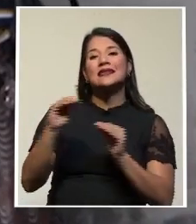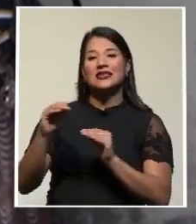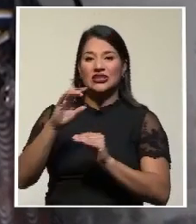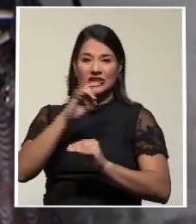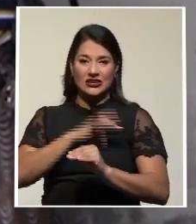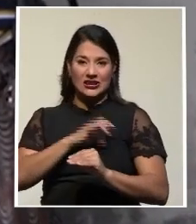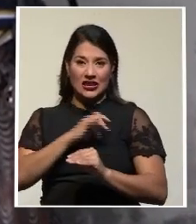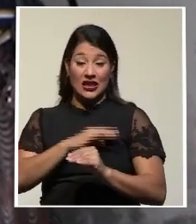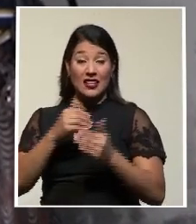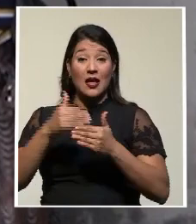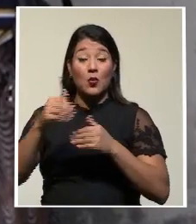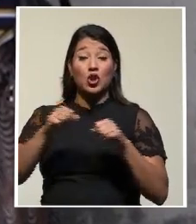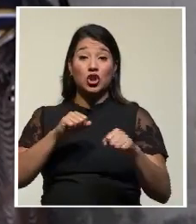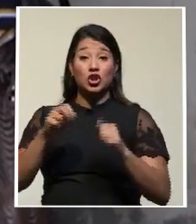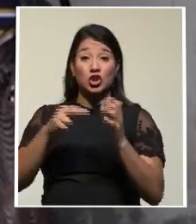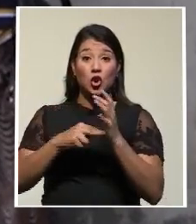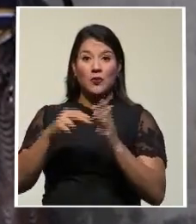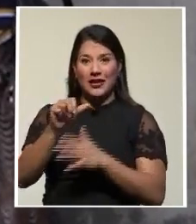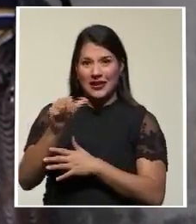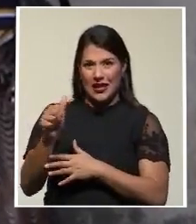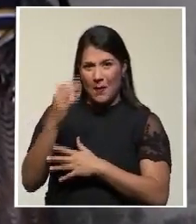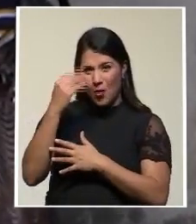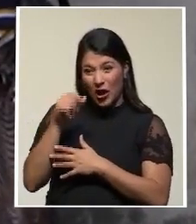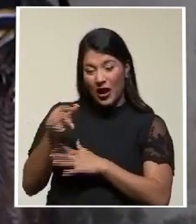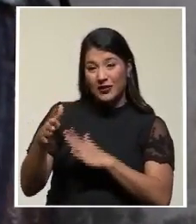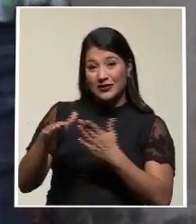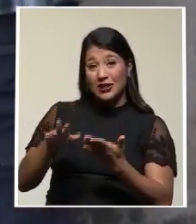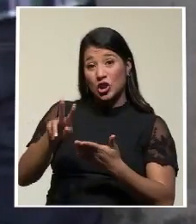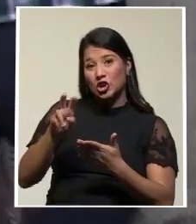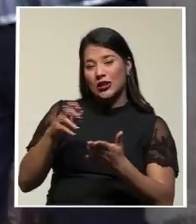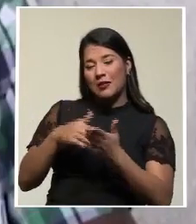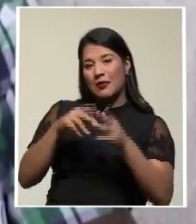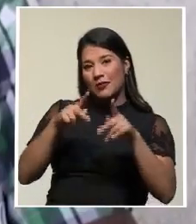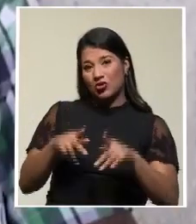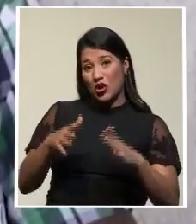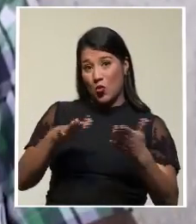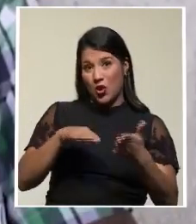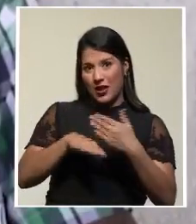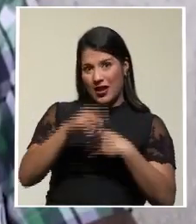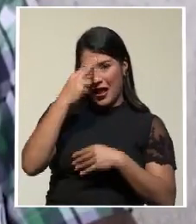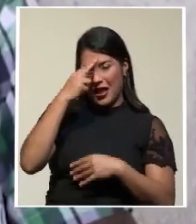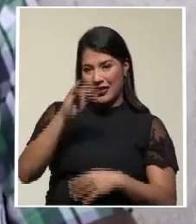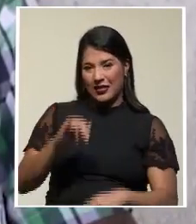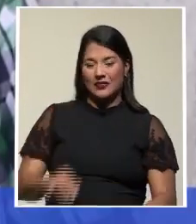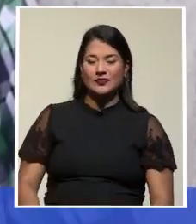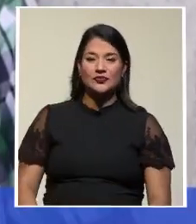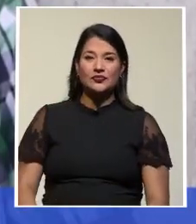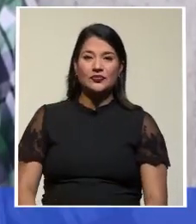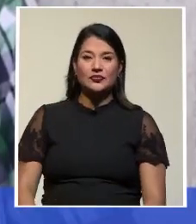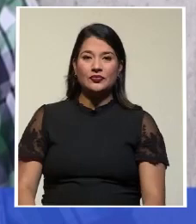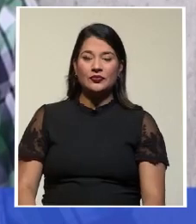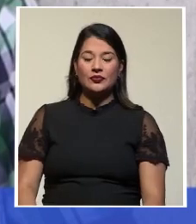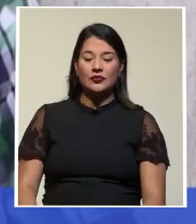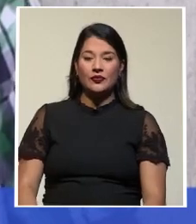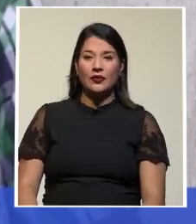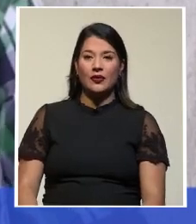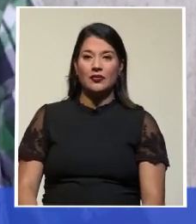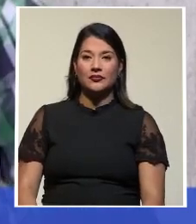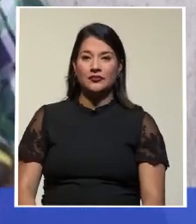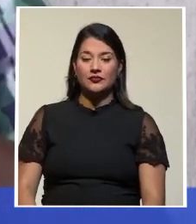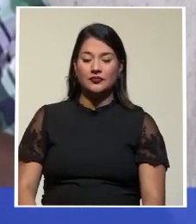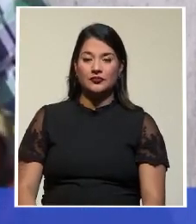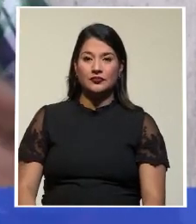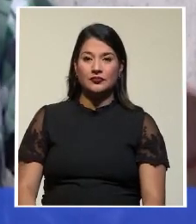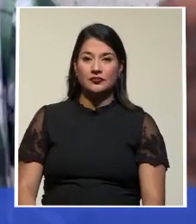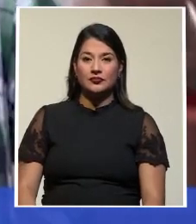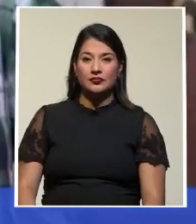el terremoto de 2010, que dejó 200.000 muertos en Haití. Después la terremoto 2010, hay